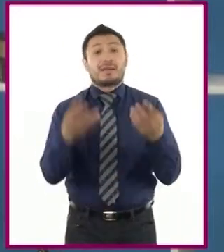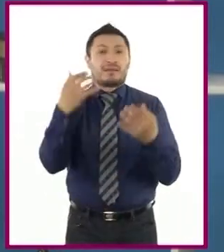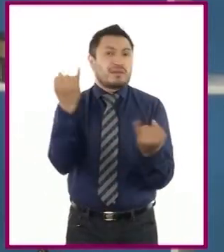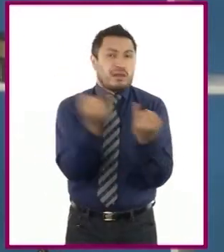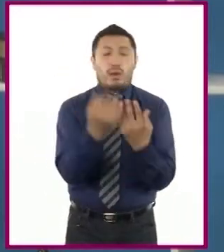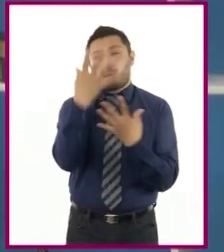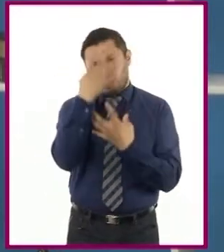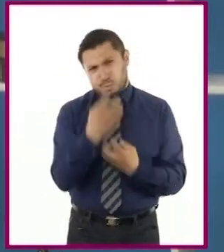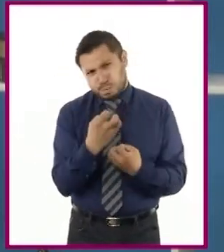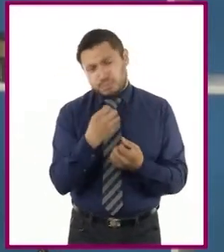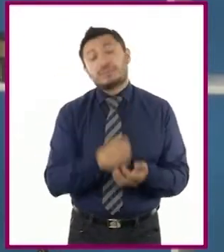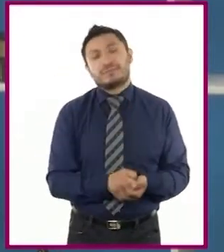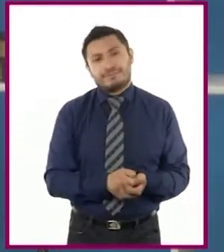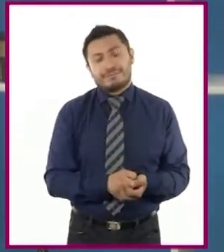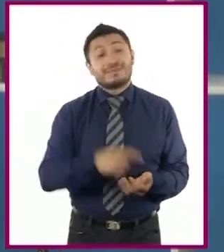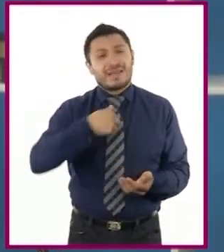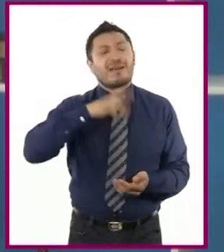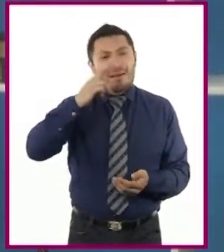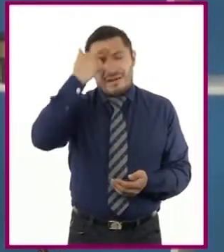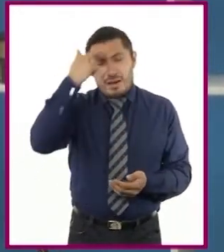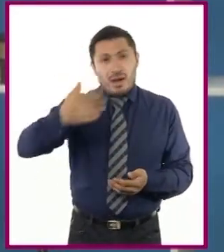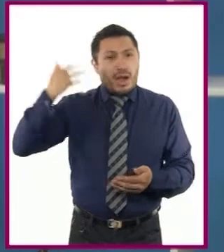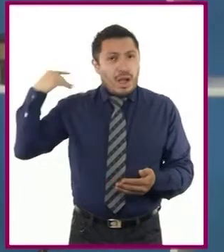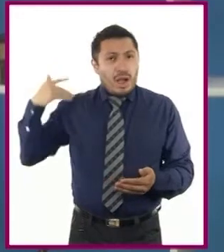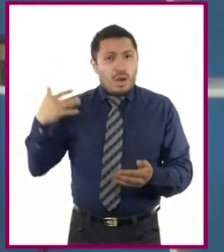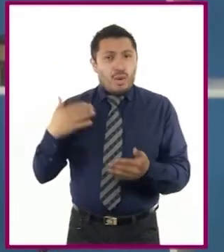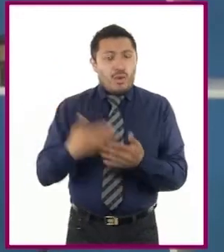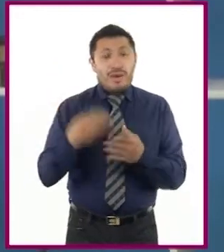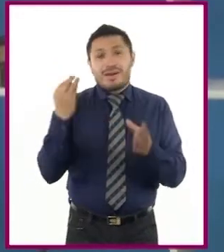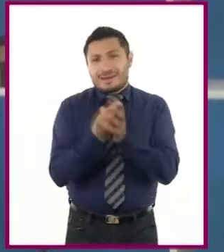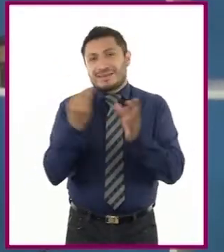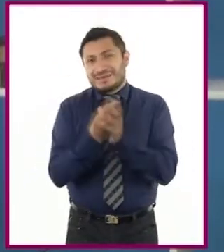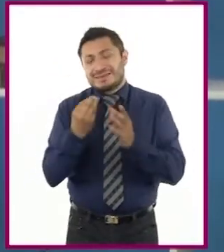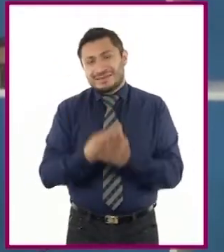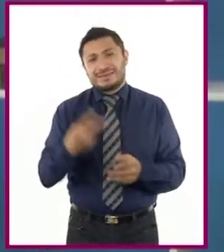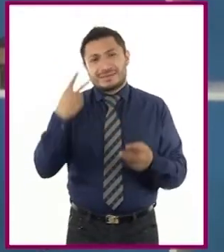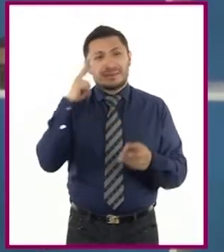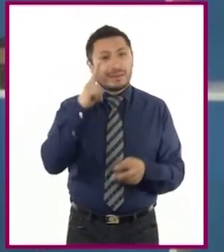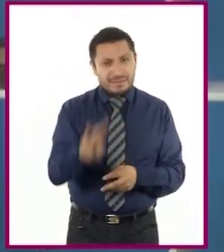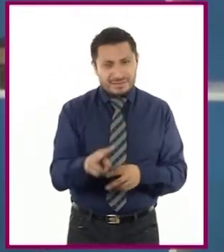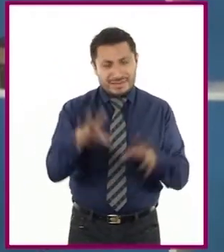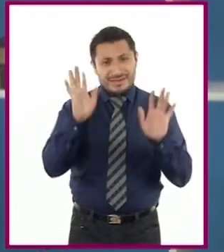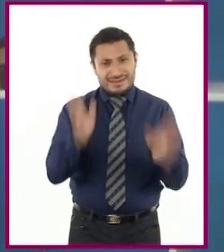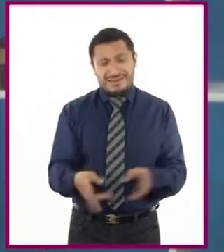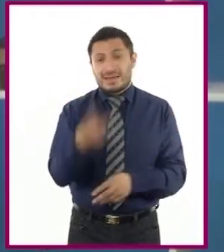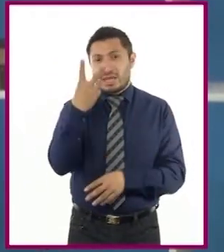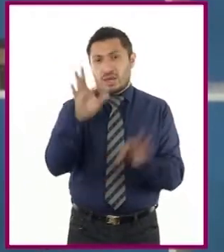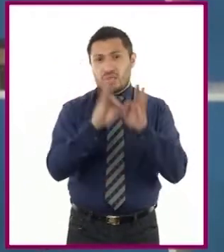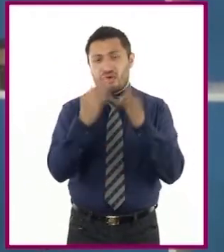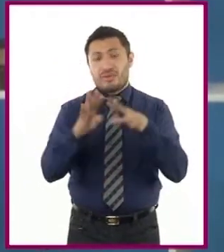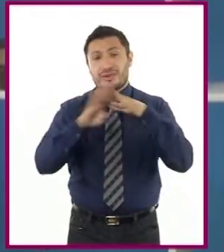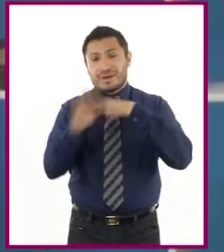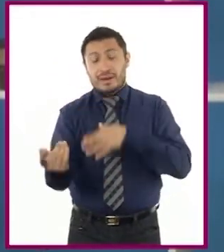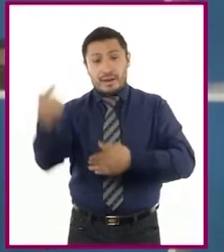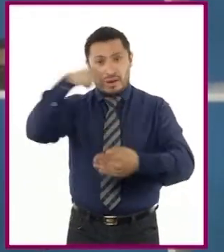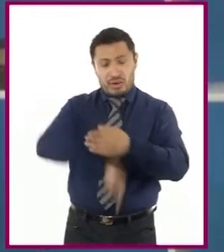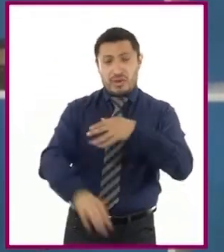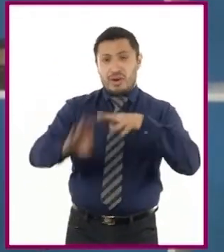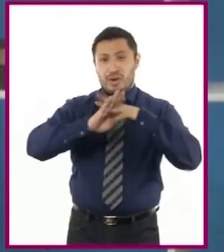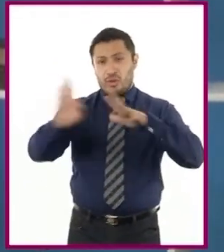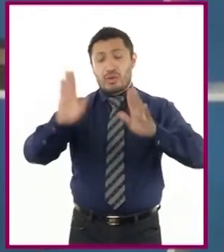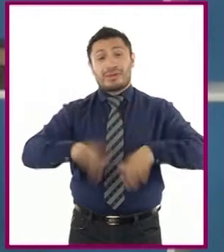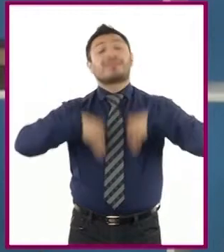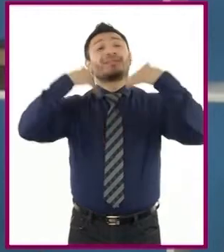triste. Recuerdo que en lecciones pasadas vimos dos tipos de migración: la migración interna y la